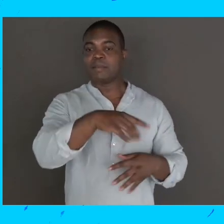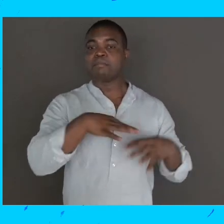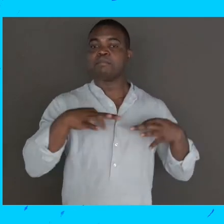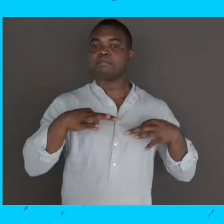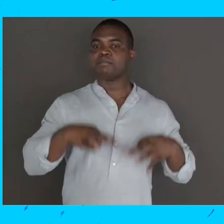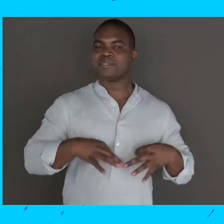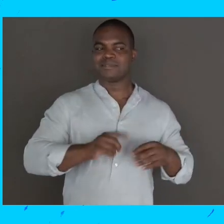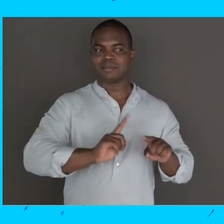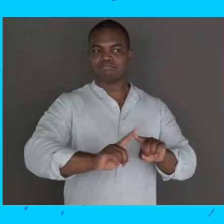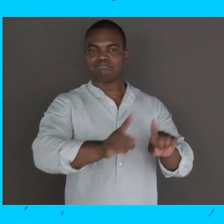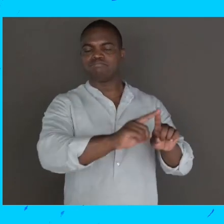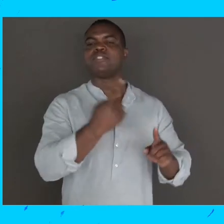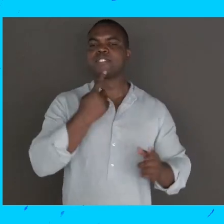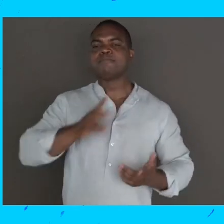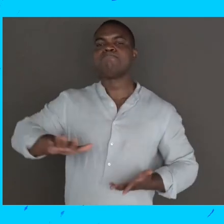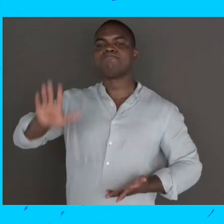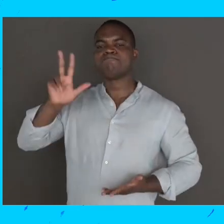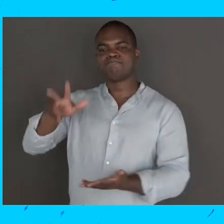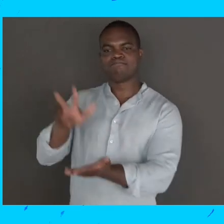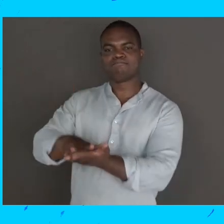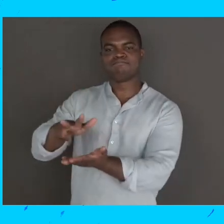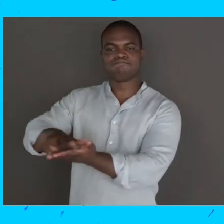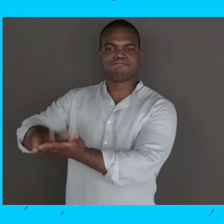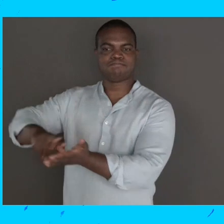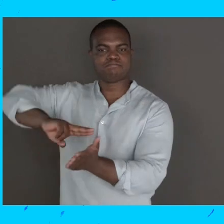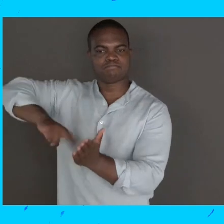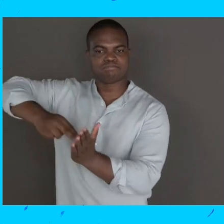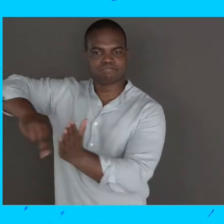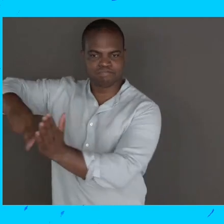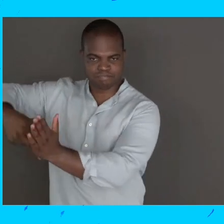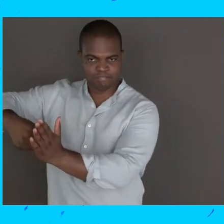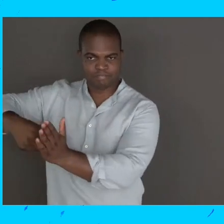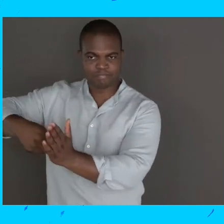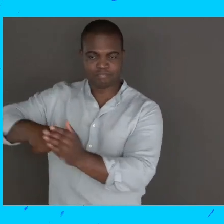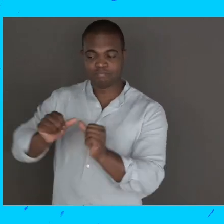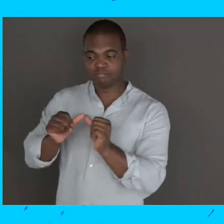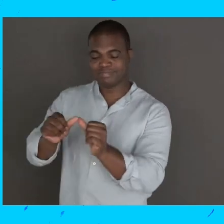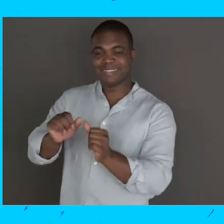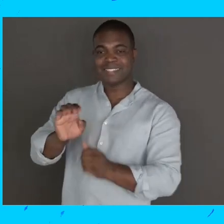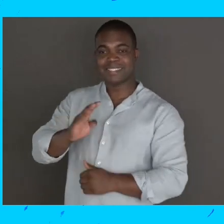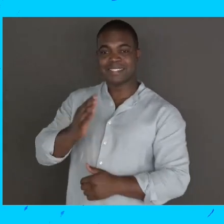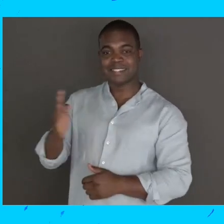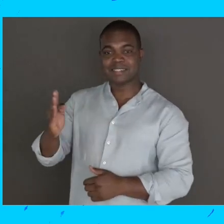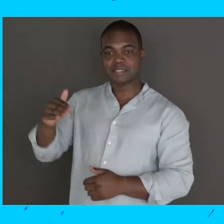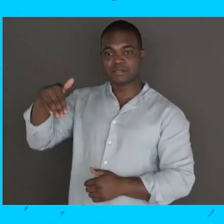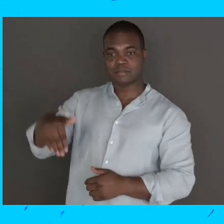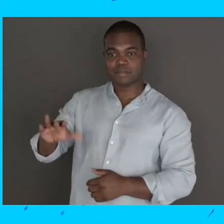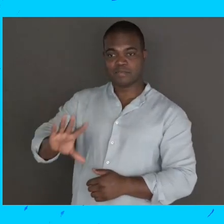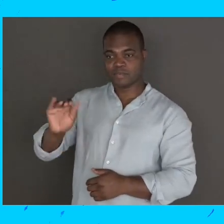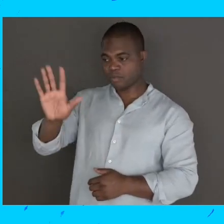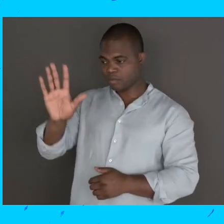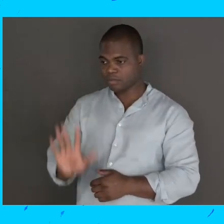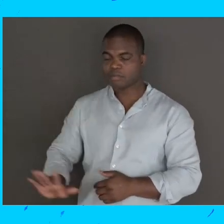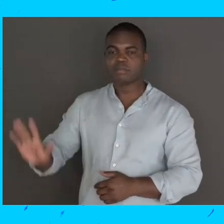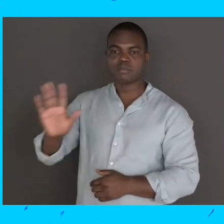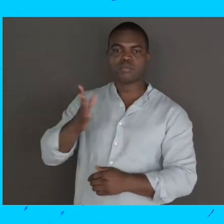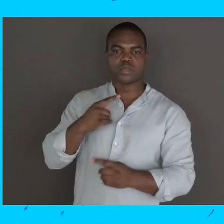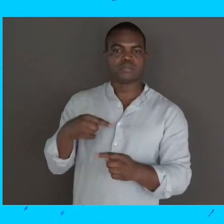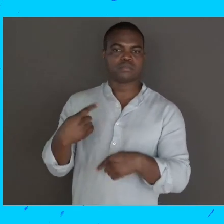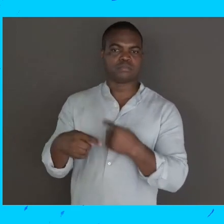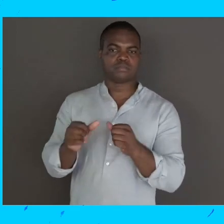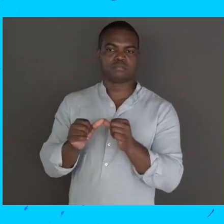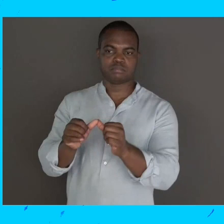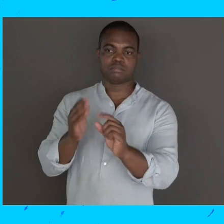tomar decisiones y que tengan la capacidad de aportar a las comunidades, países y el desarrollo de la